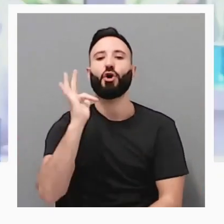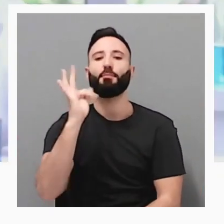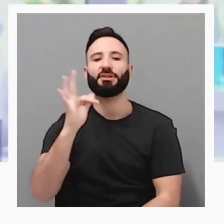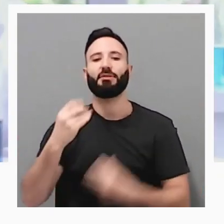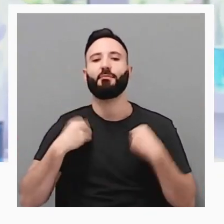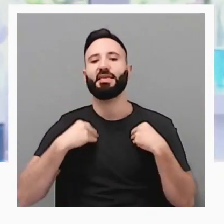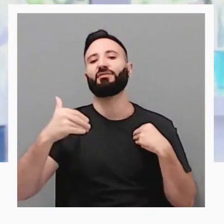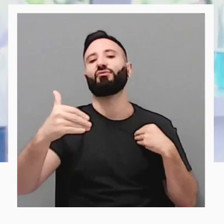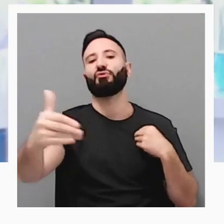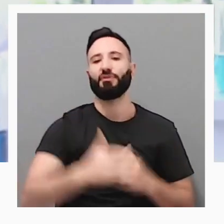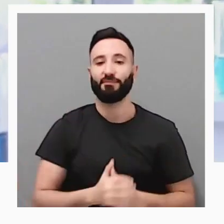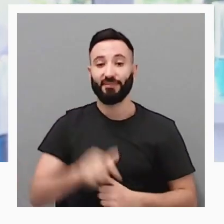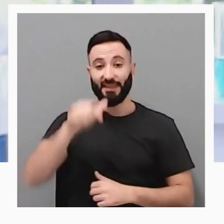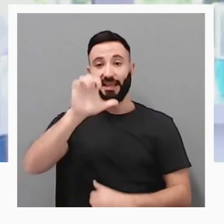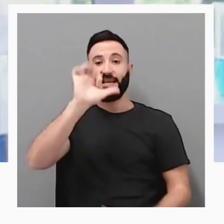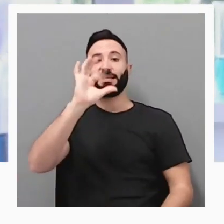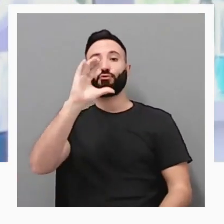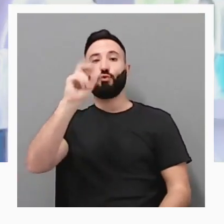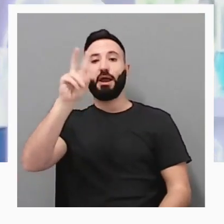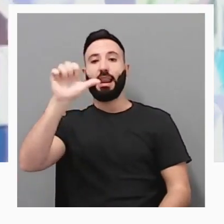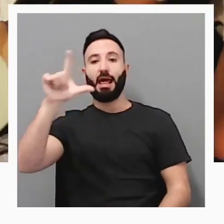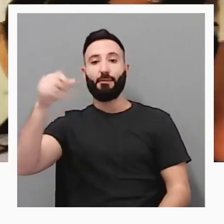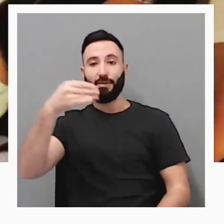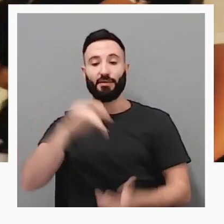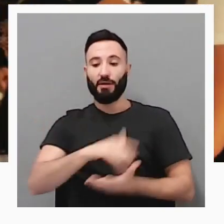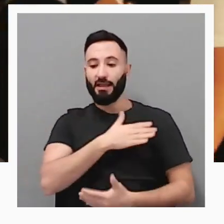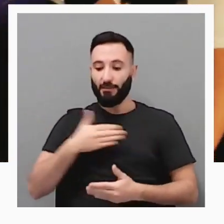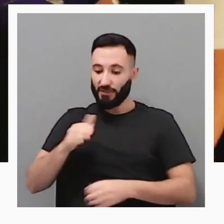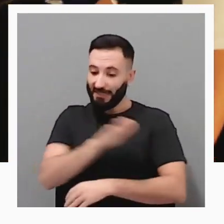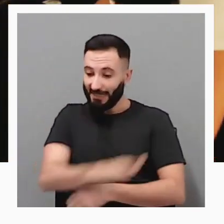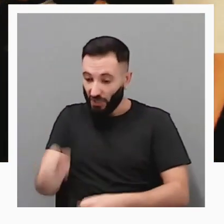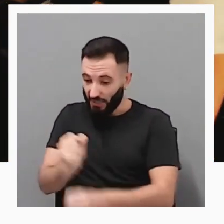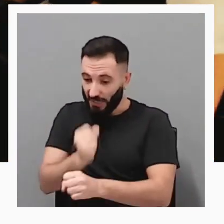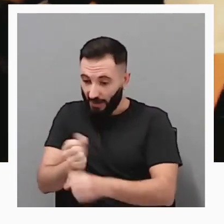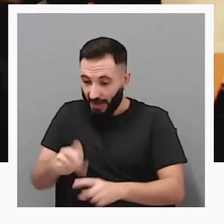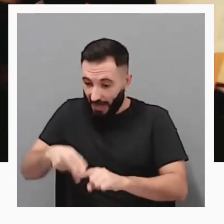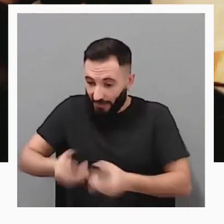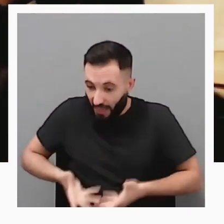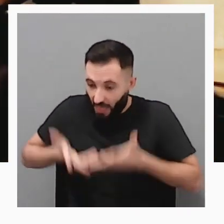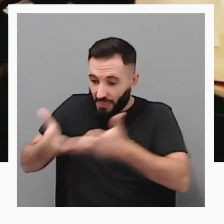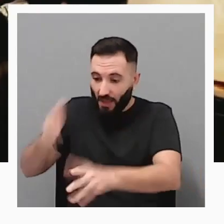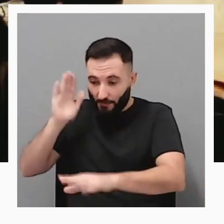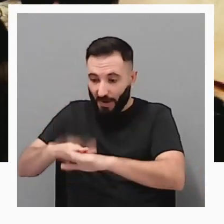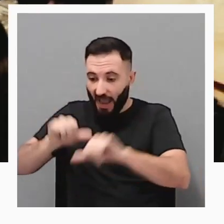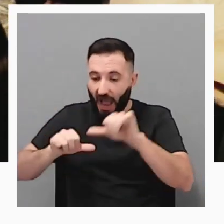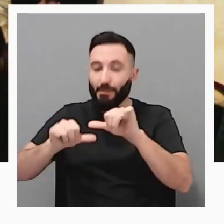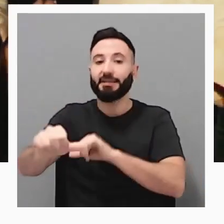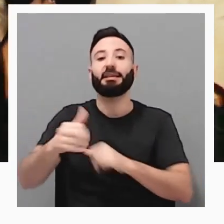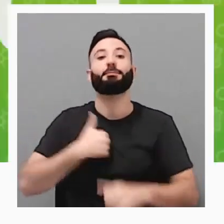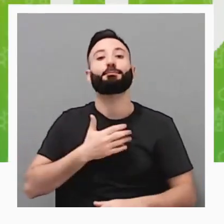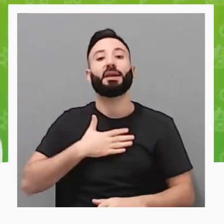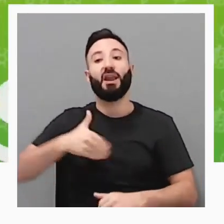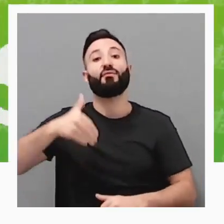vidas. En Escuelab trabajamos para dotar a los escolares de herramientas que les ayuden a prepararse mejor para el día de mañana.